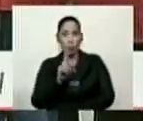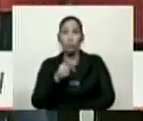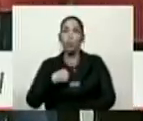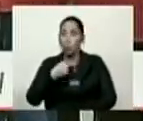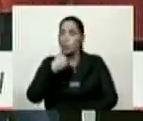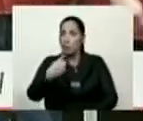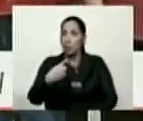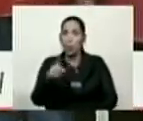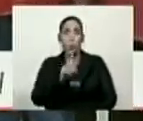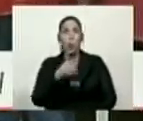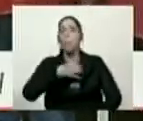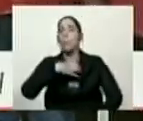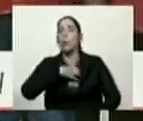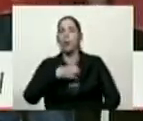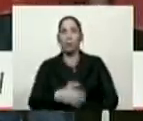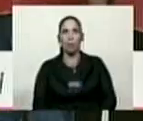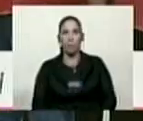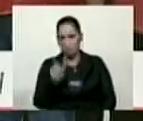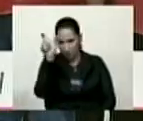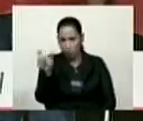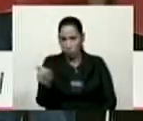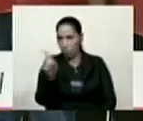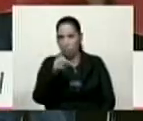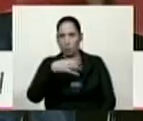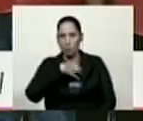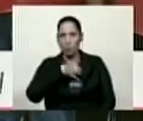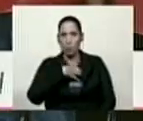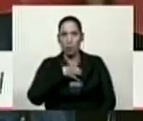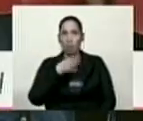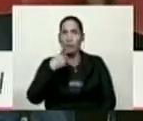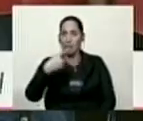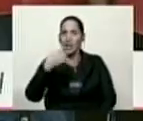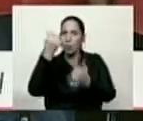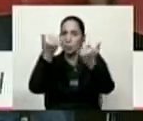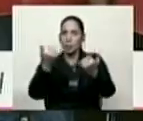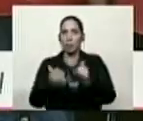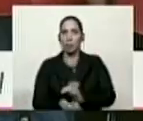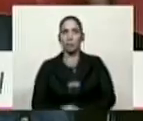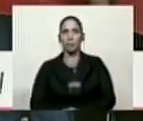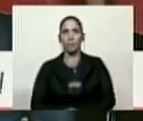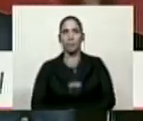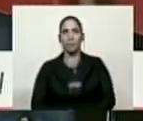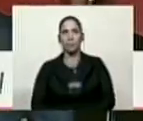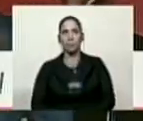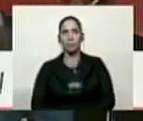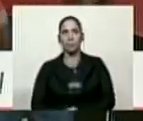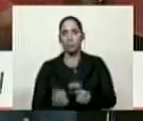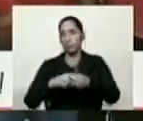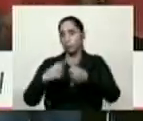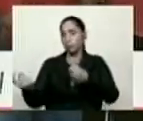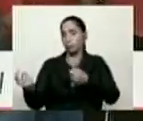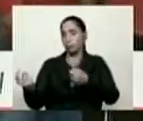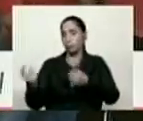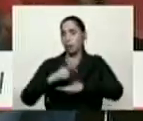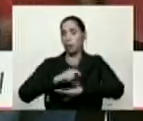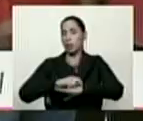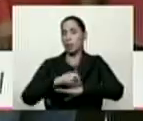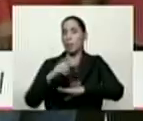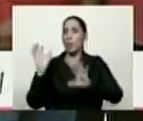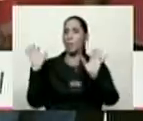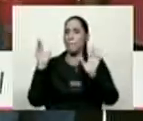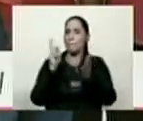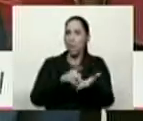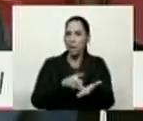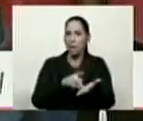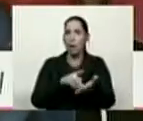que el que no pueda, dígalo de una vez. Apártese un tiempo y venga cuando esté